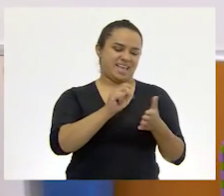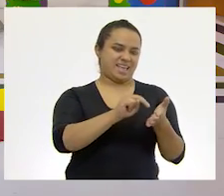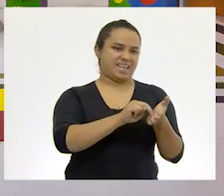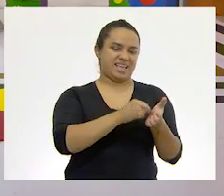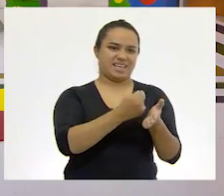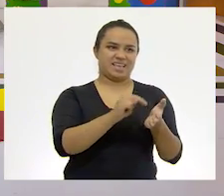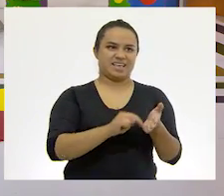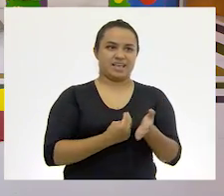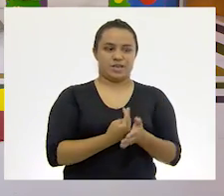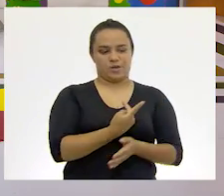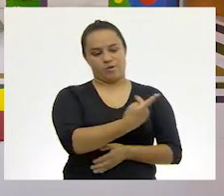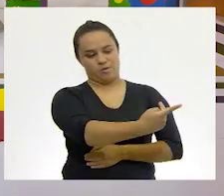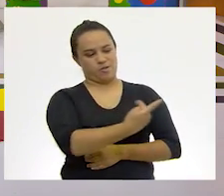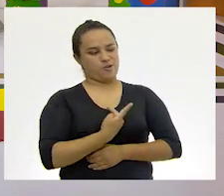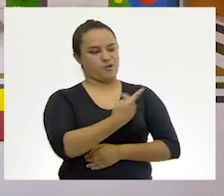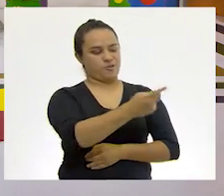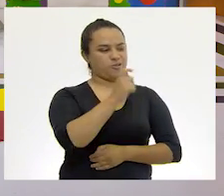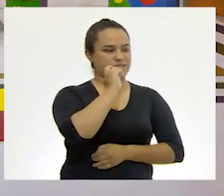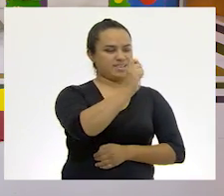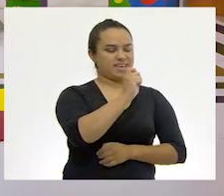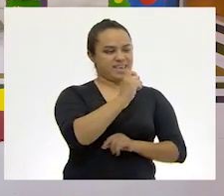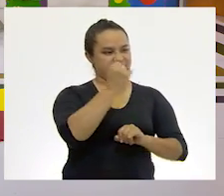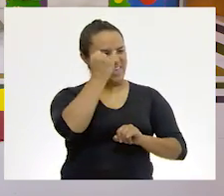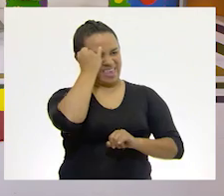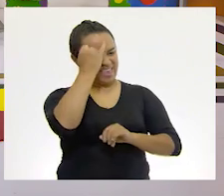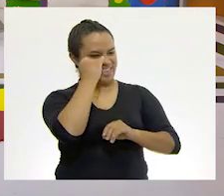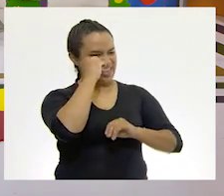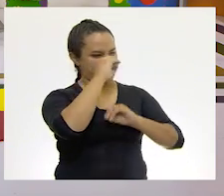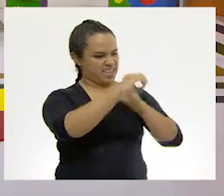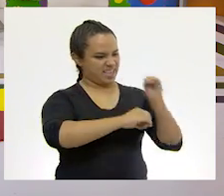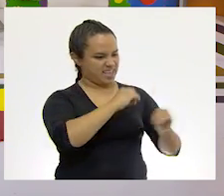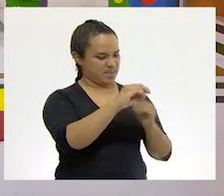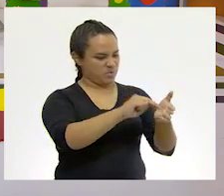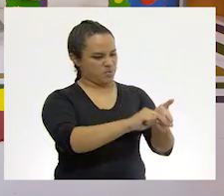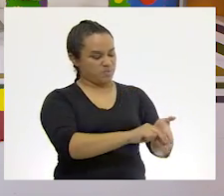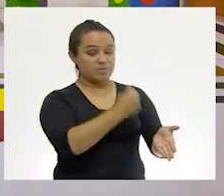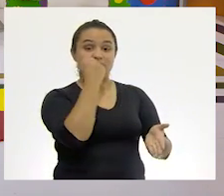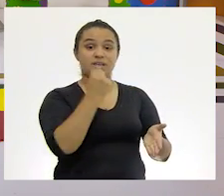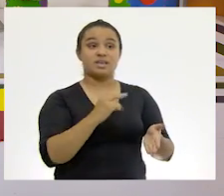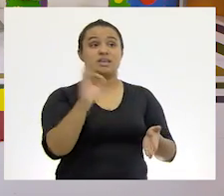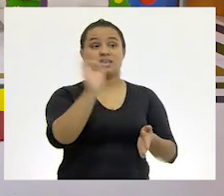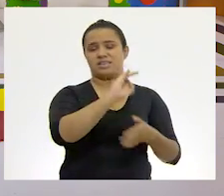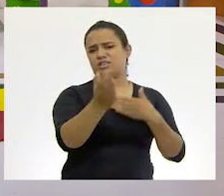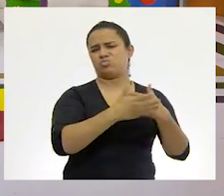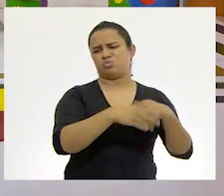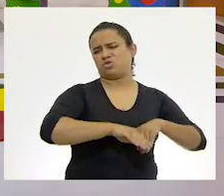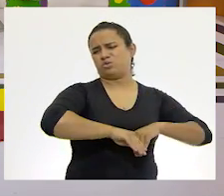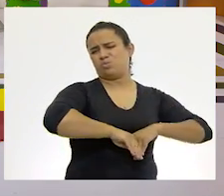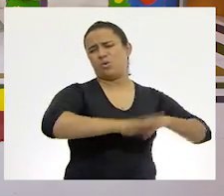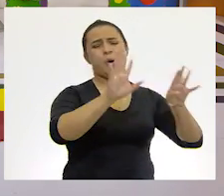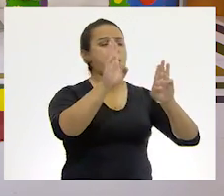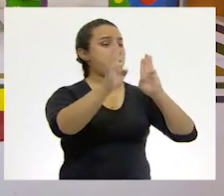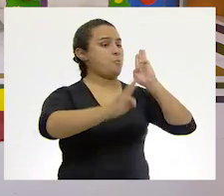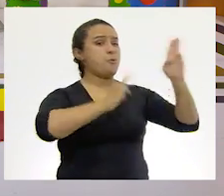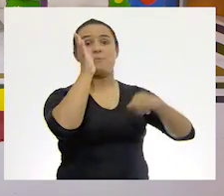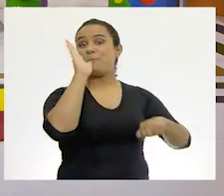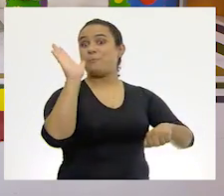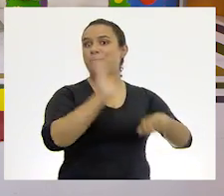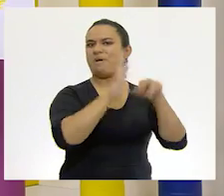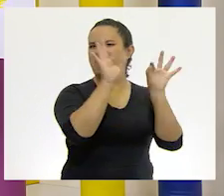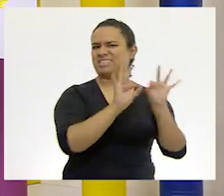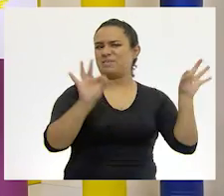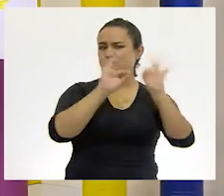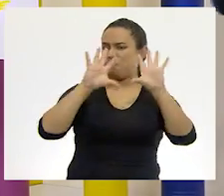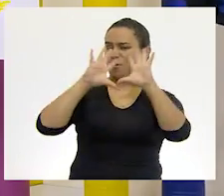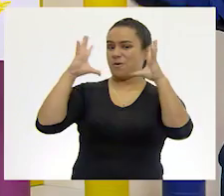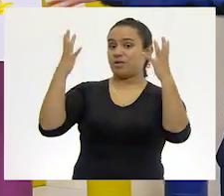de los dos grandes autores de estas obras que seguramente se van a exhibir en los museos más importantes de todo el mundo.